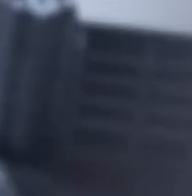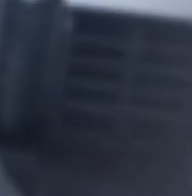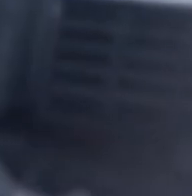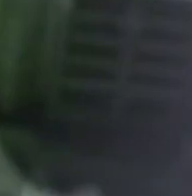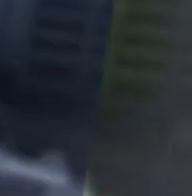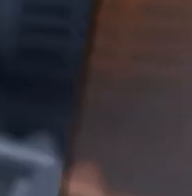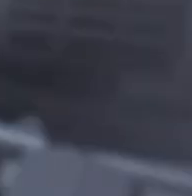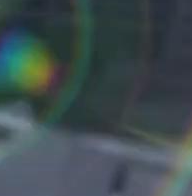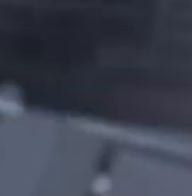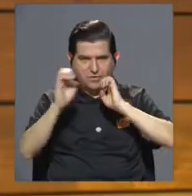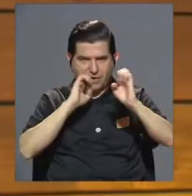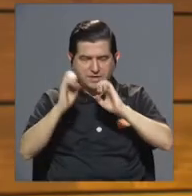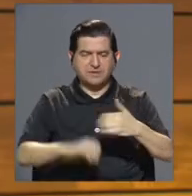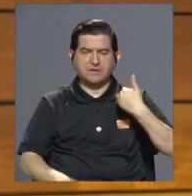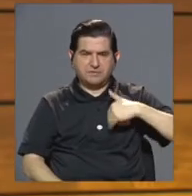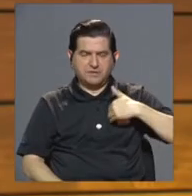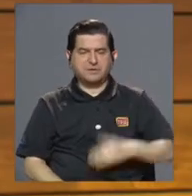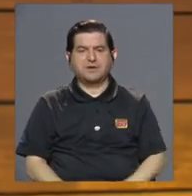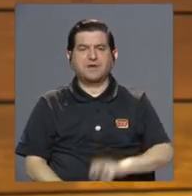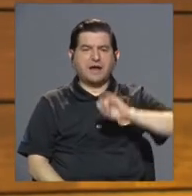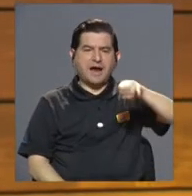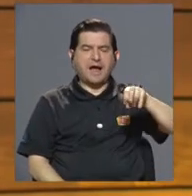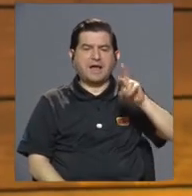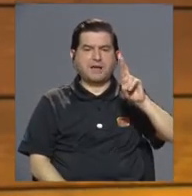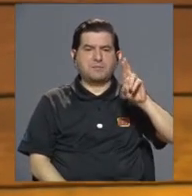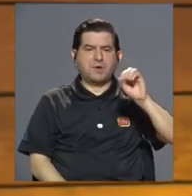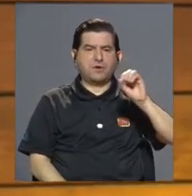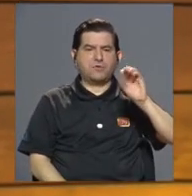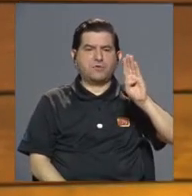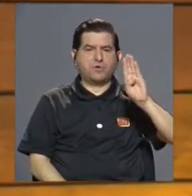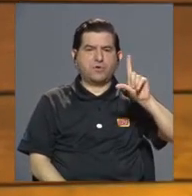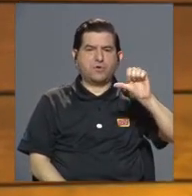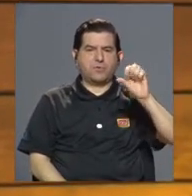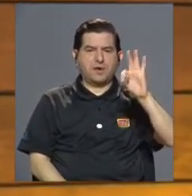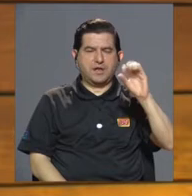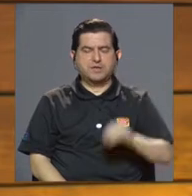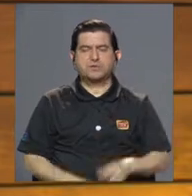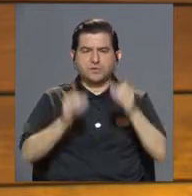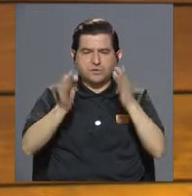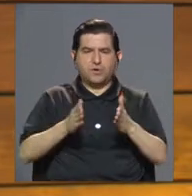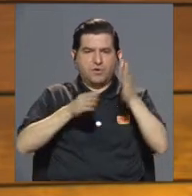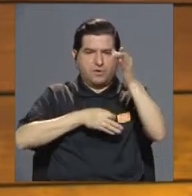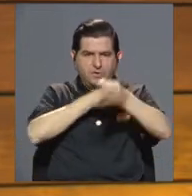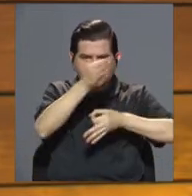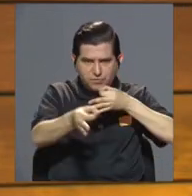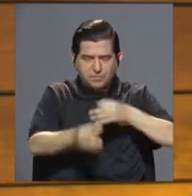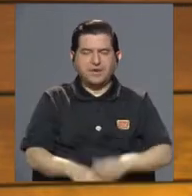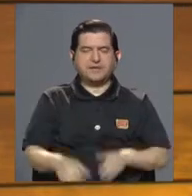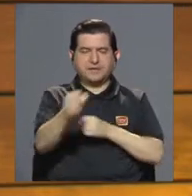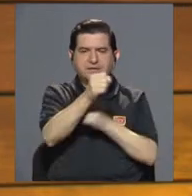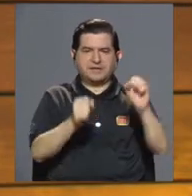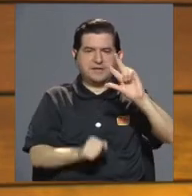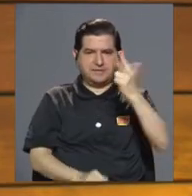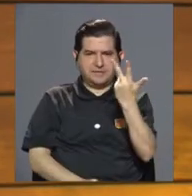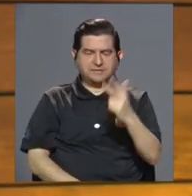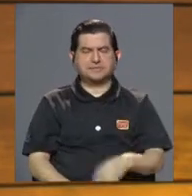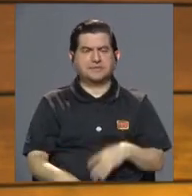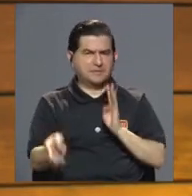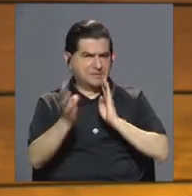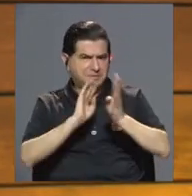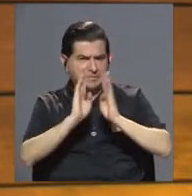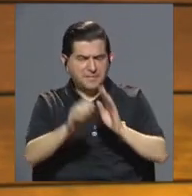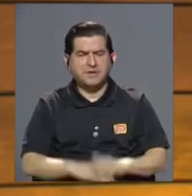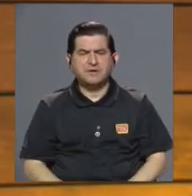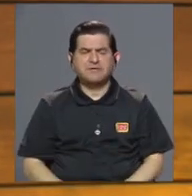Vamos a nuestra entrevista con el señor Jaime Robleto, quien es magistrado suplente de la Sala Tercera. Hablaremos un poco